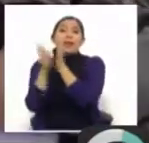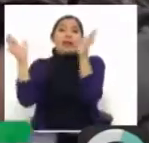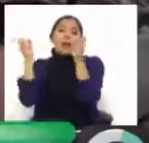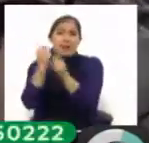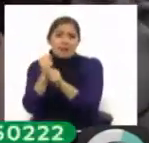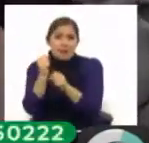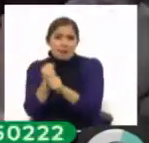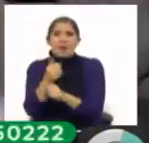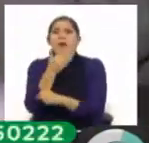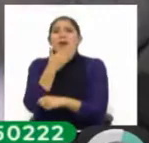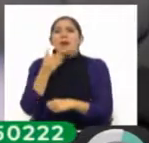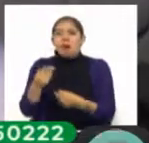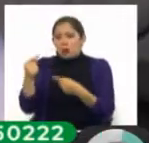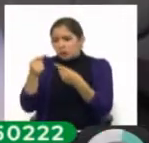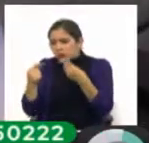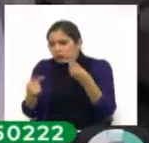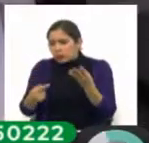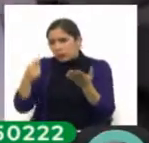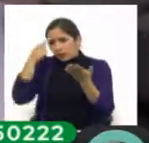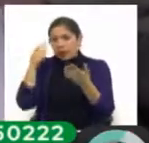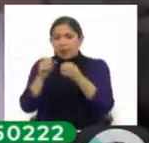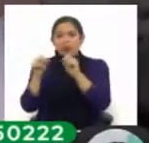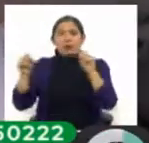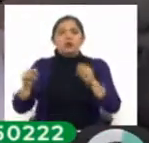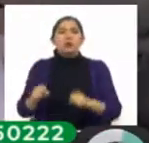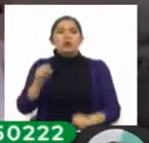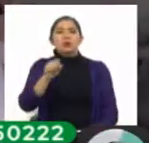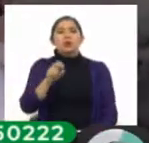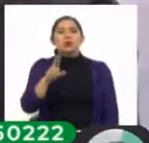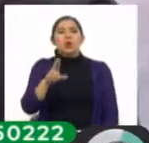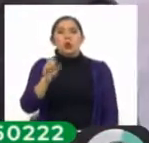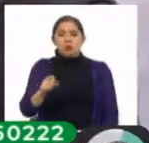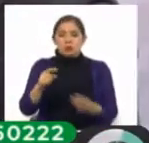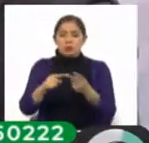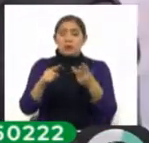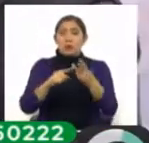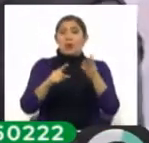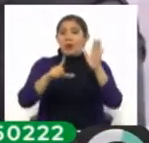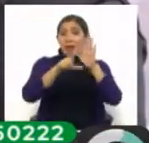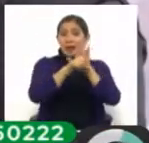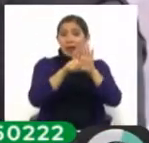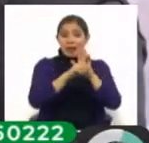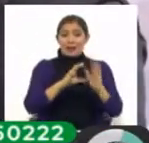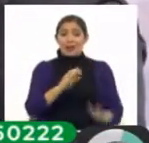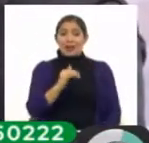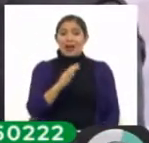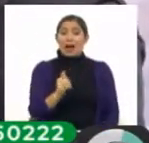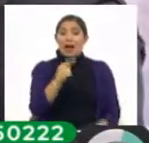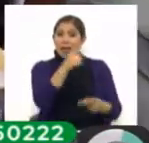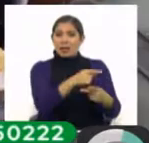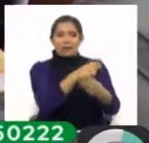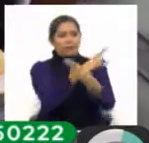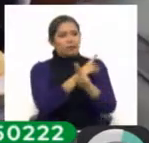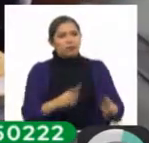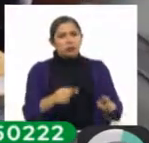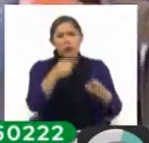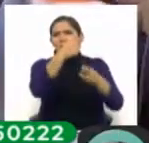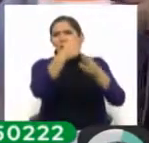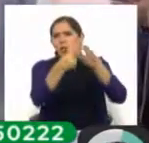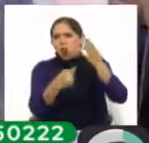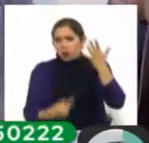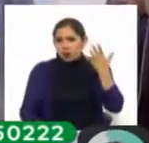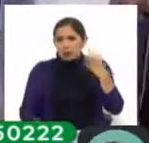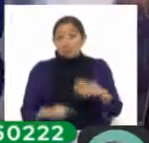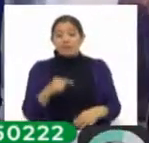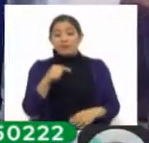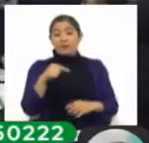para implementar el Sistema Único de Salud, la abrogación de la Ley de Prioridad de la Caja Nacional de Salud, entre otros puntos. En ese